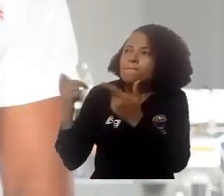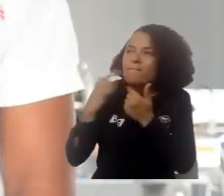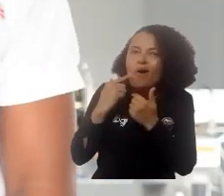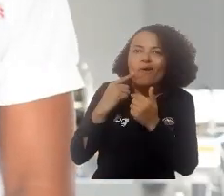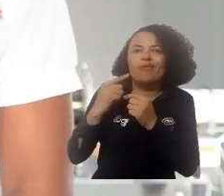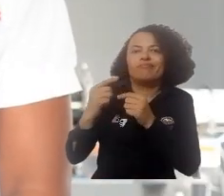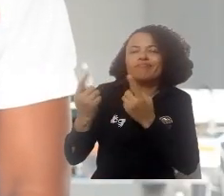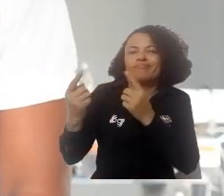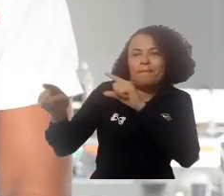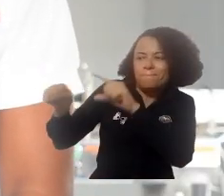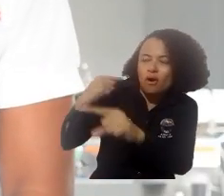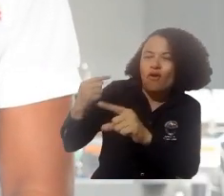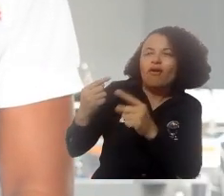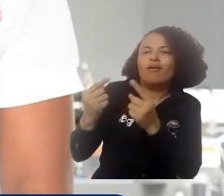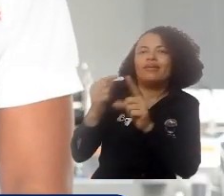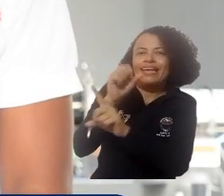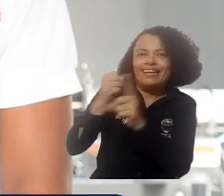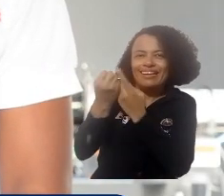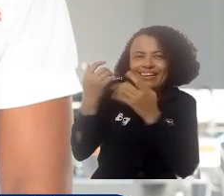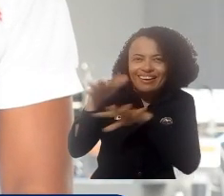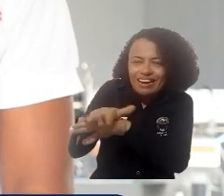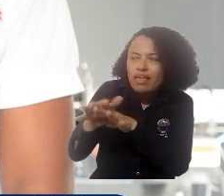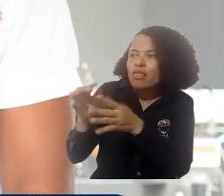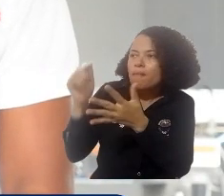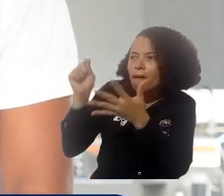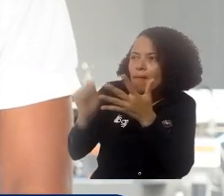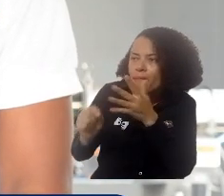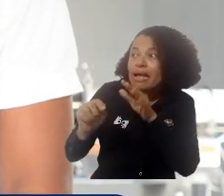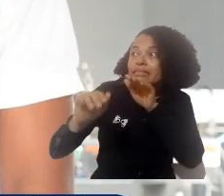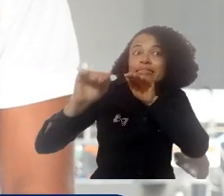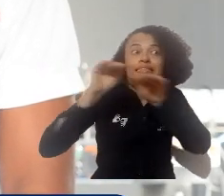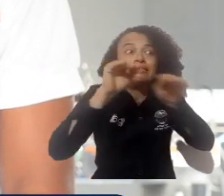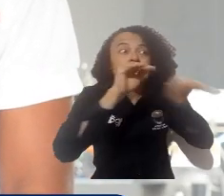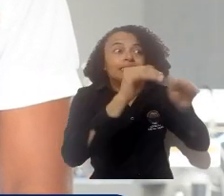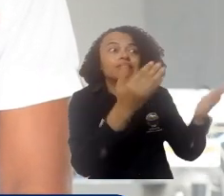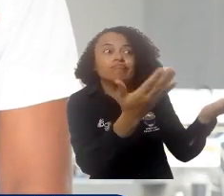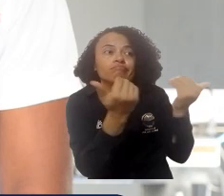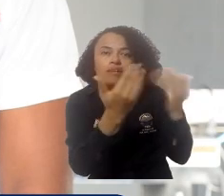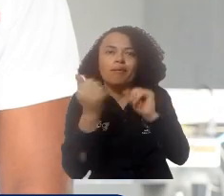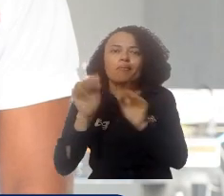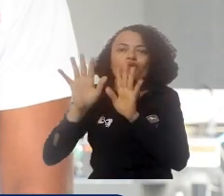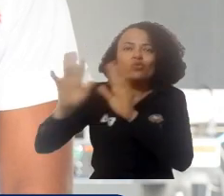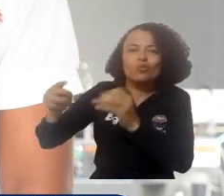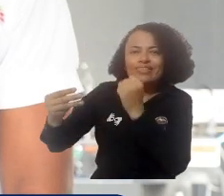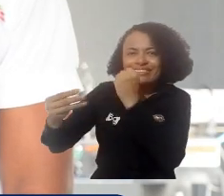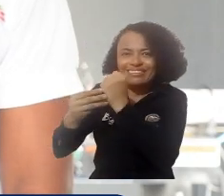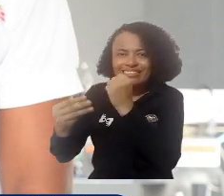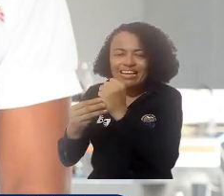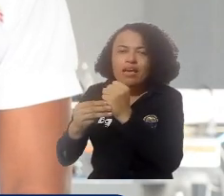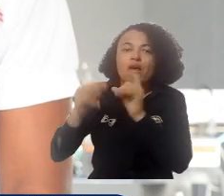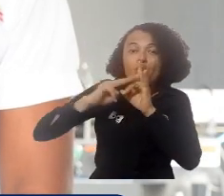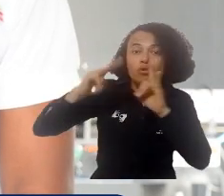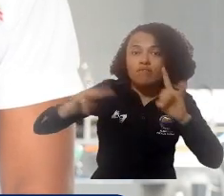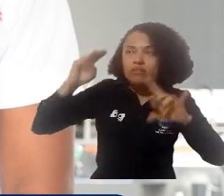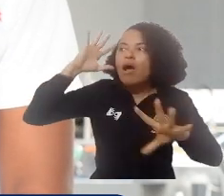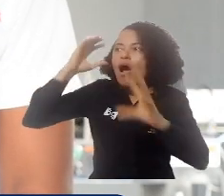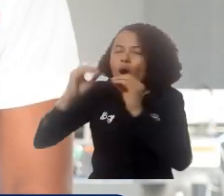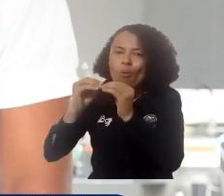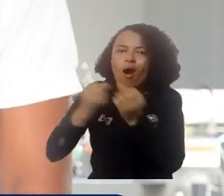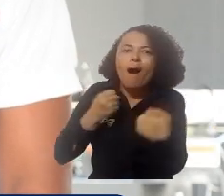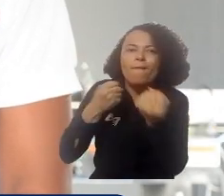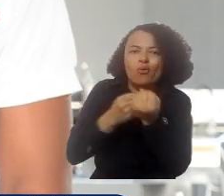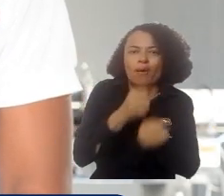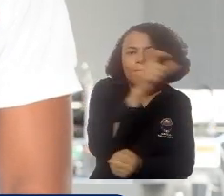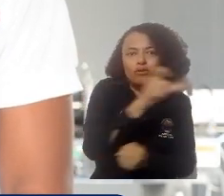Cuando nos enteramos por correos de la universidad y por todas las redes de la universidad, que había una convocatoria conjunta del SENA